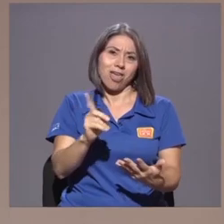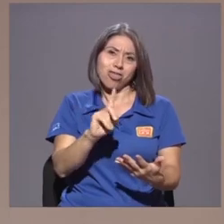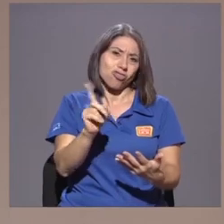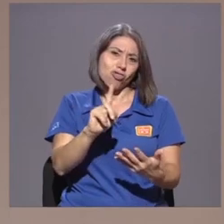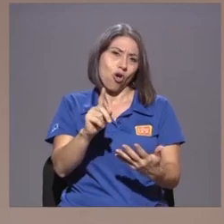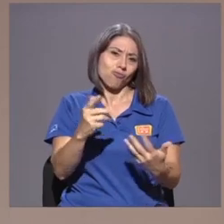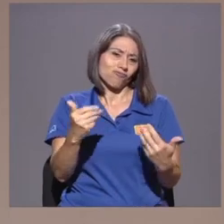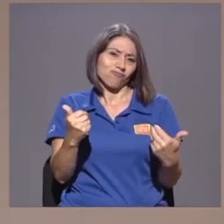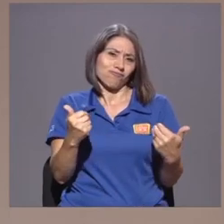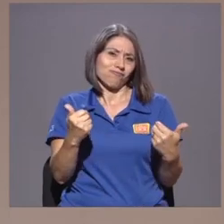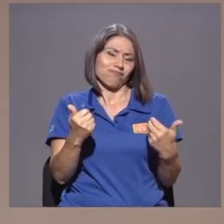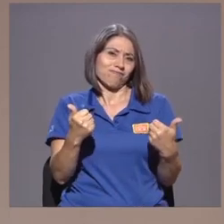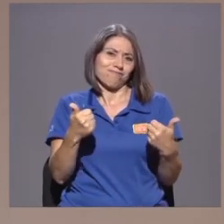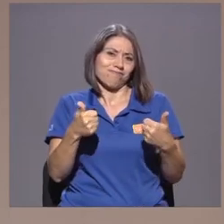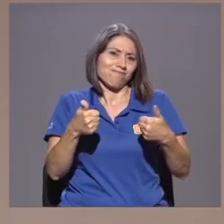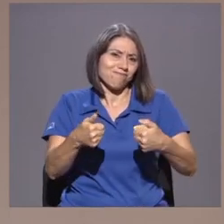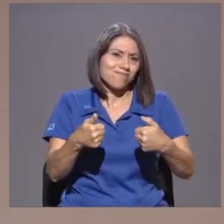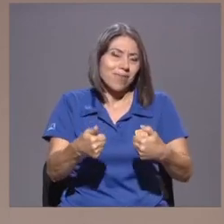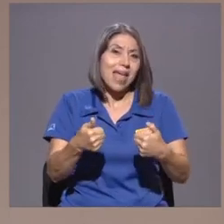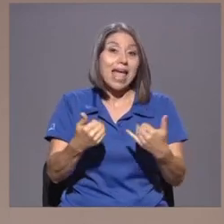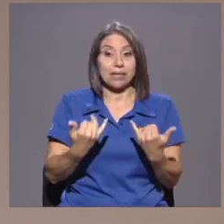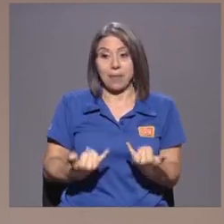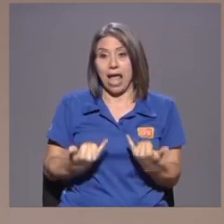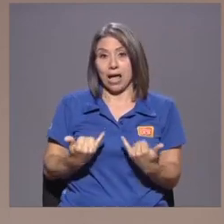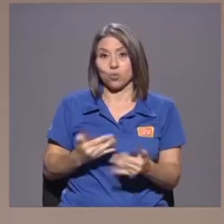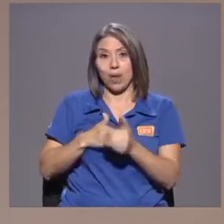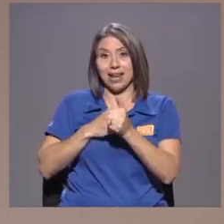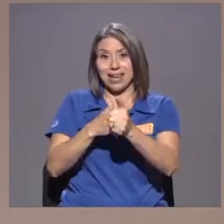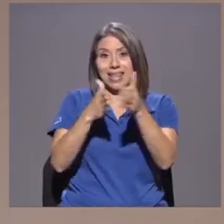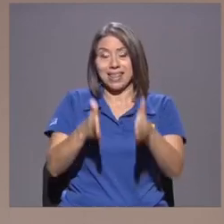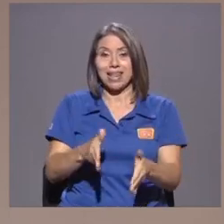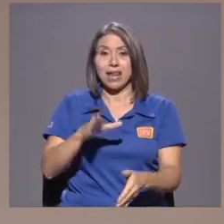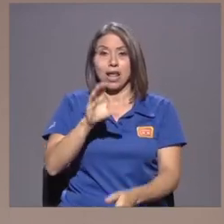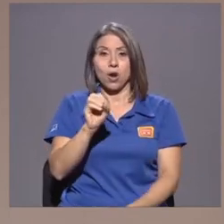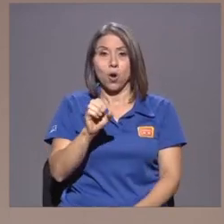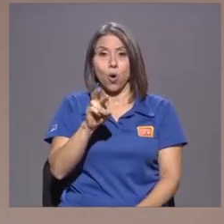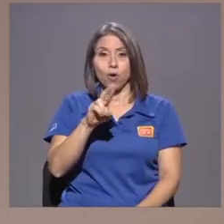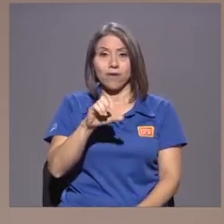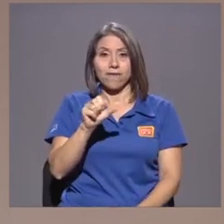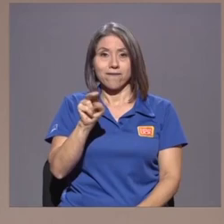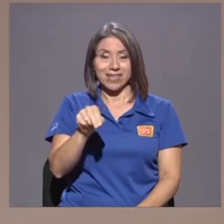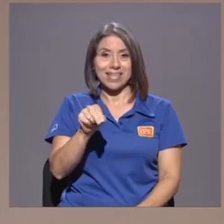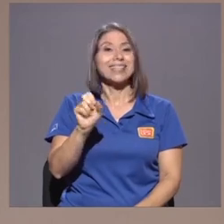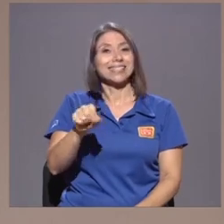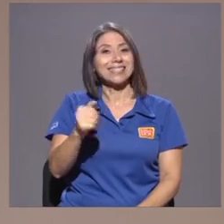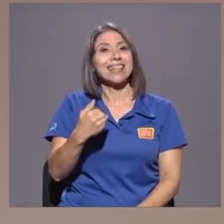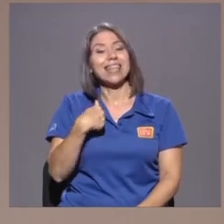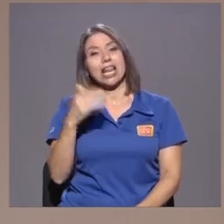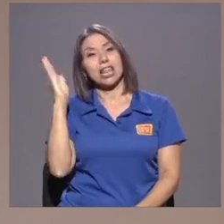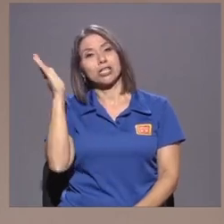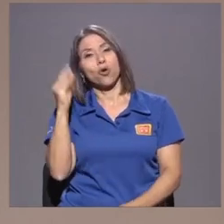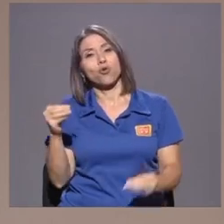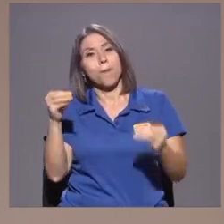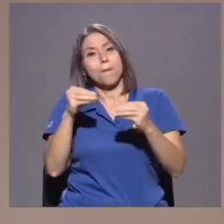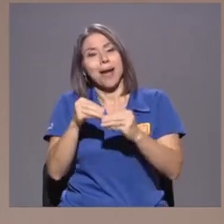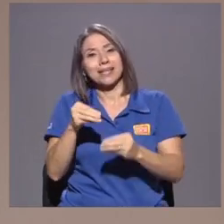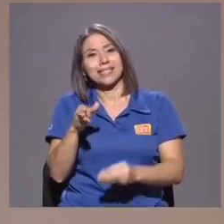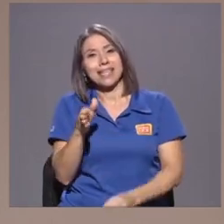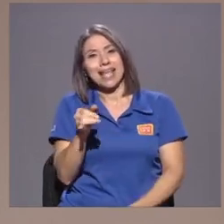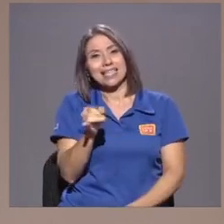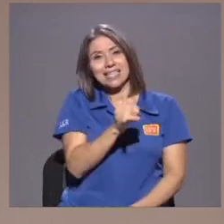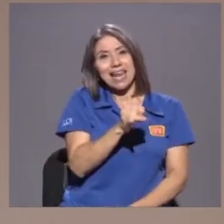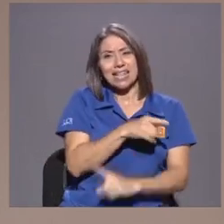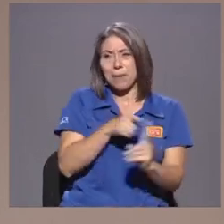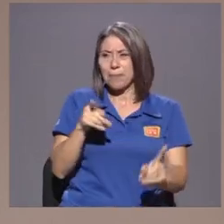cording es el actual líder si es que tiene es curso más de izquierda pero pero no lo tenía antes